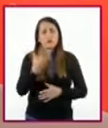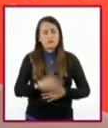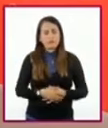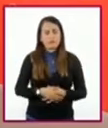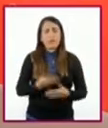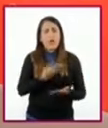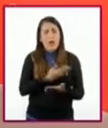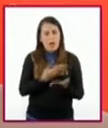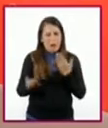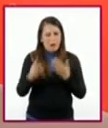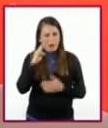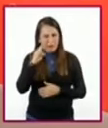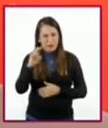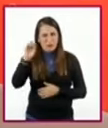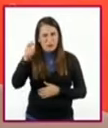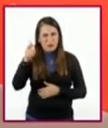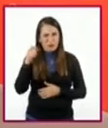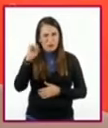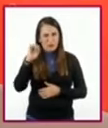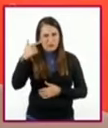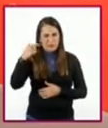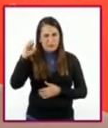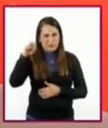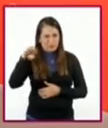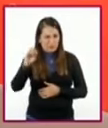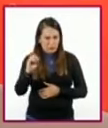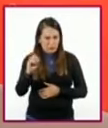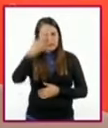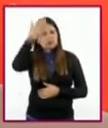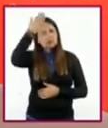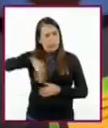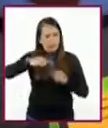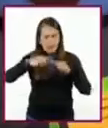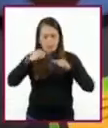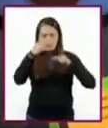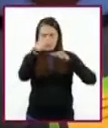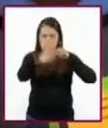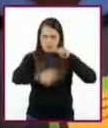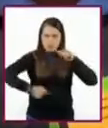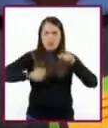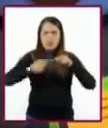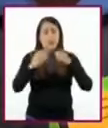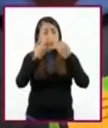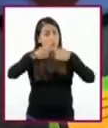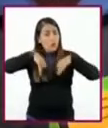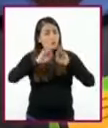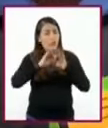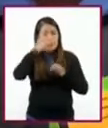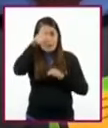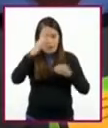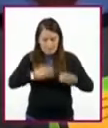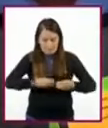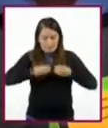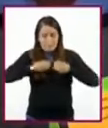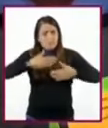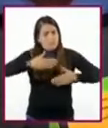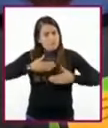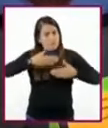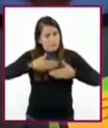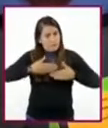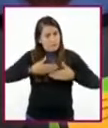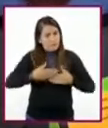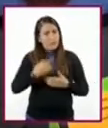observemos el ciclo del oxígeno. Sabemos que este ciclo es indispensable para el desarrollo de la vida, ya